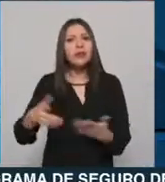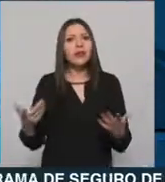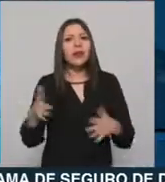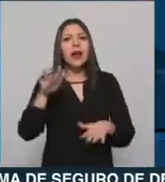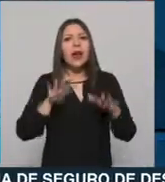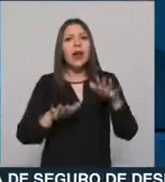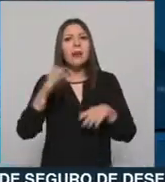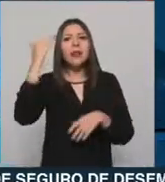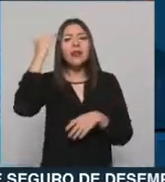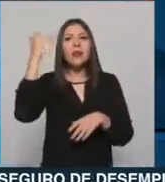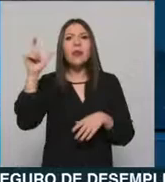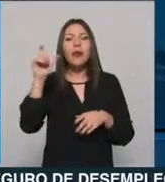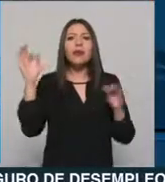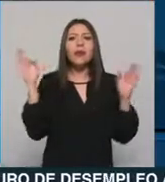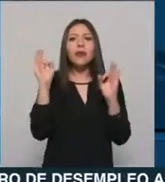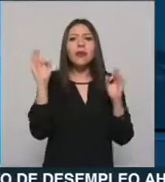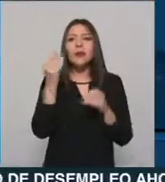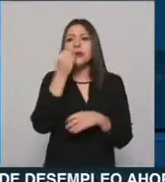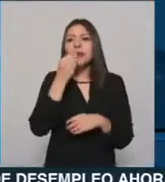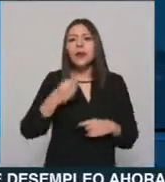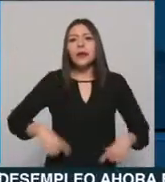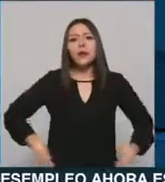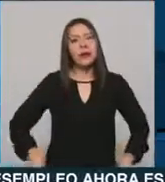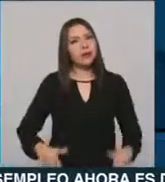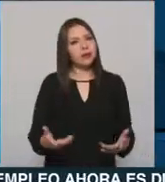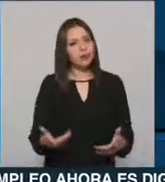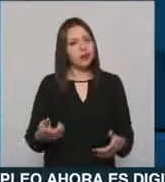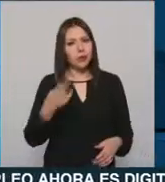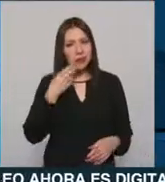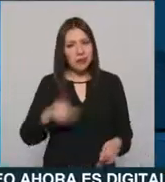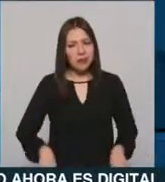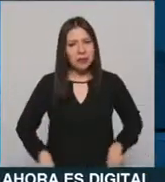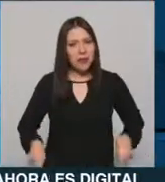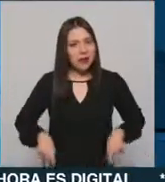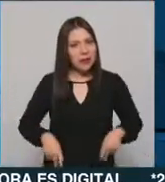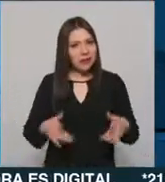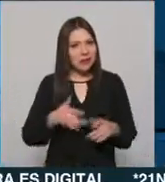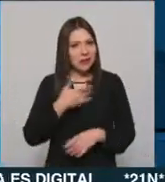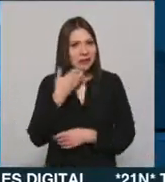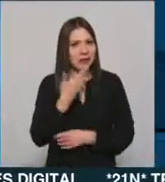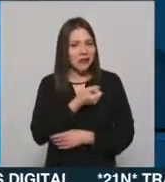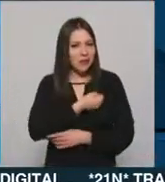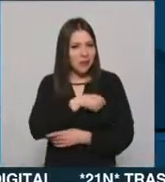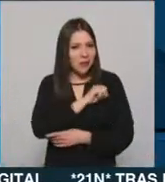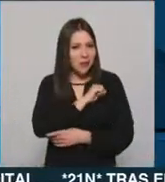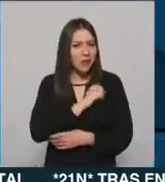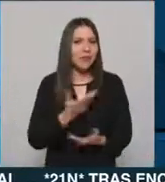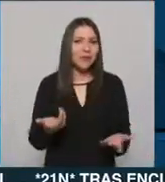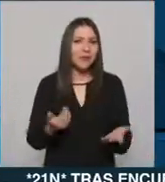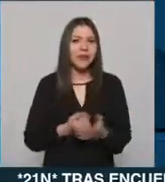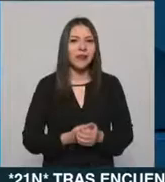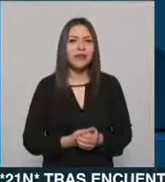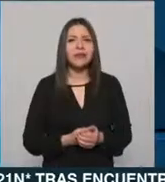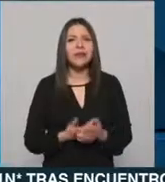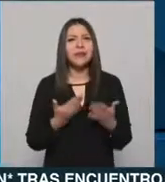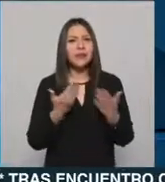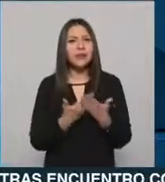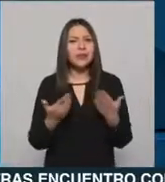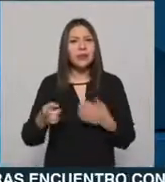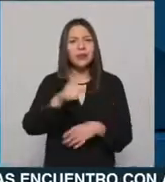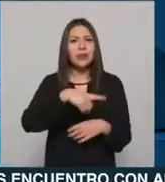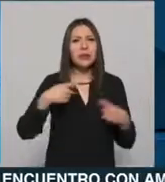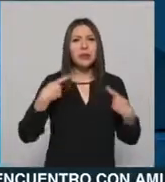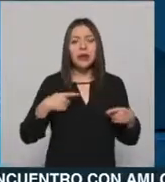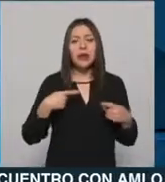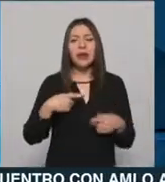frío, pantalón es muy sano. Ahora, ¿por qué nos salta y nos preocupa a muchas personas que los varones usen